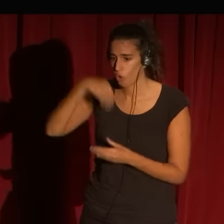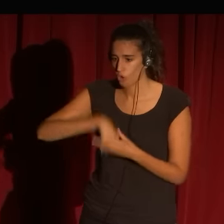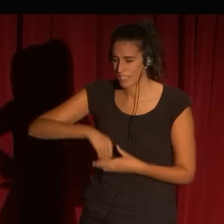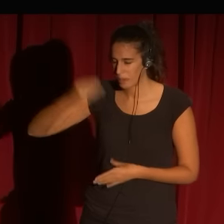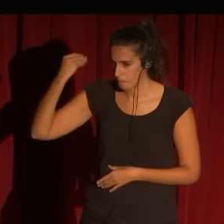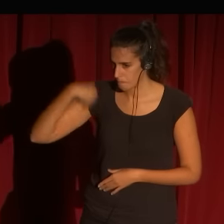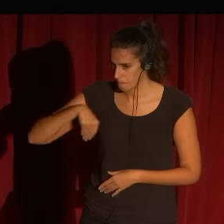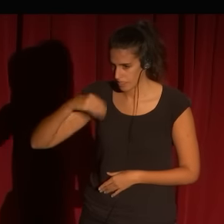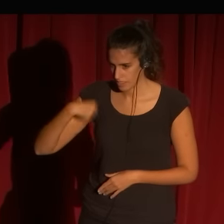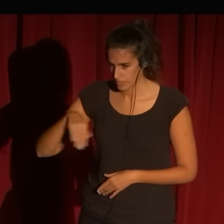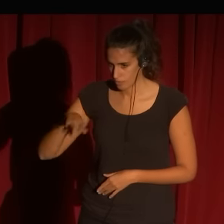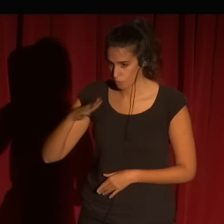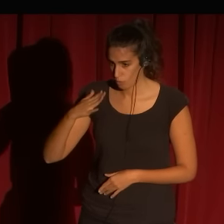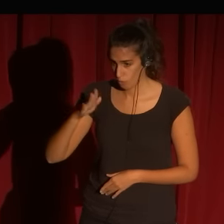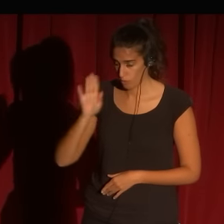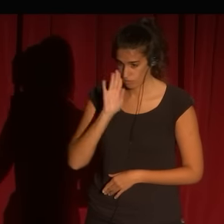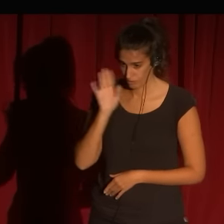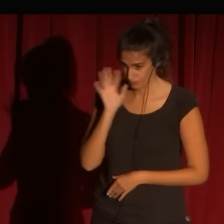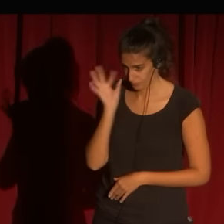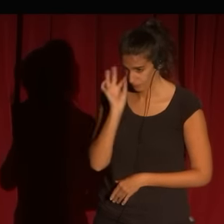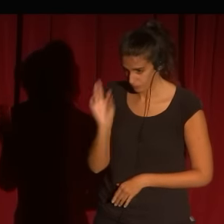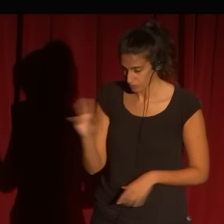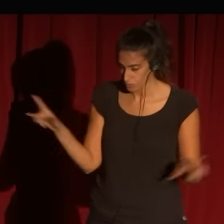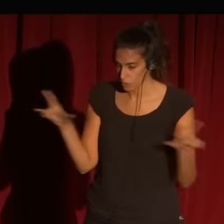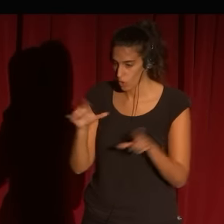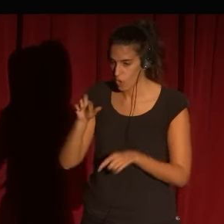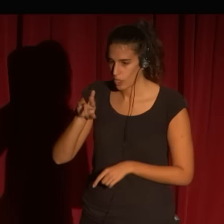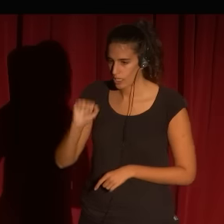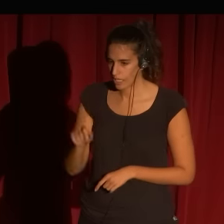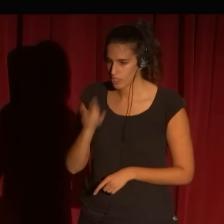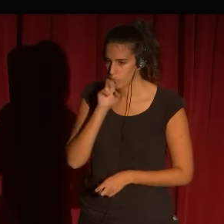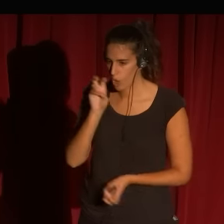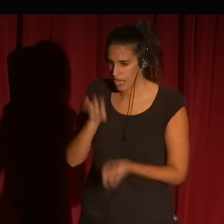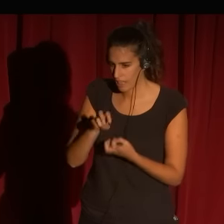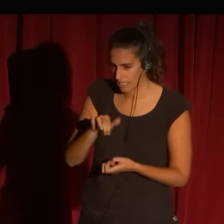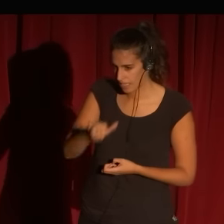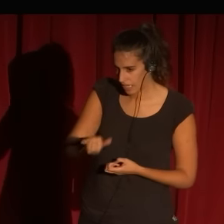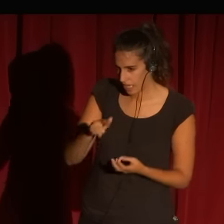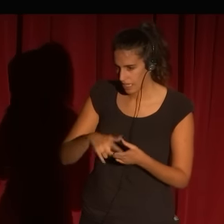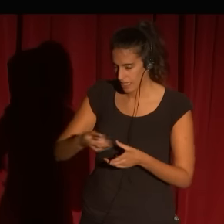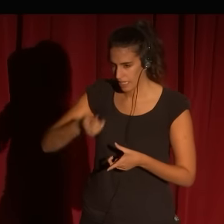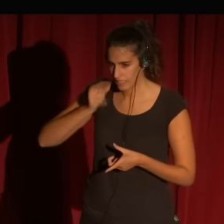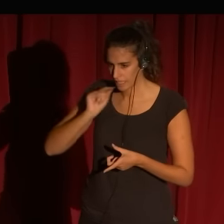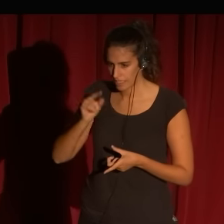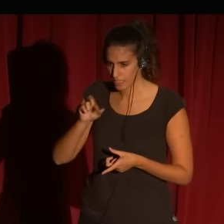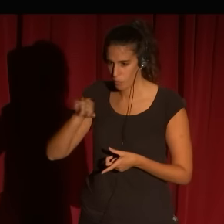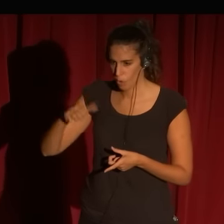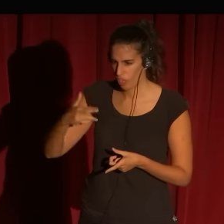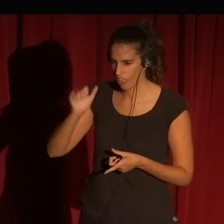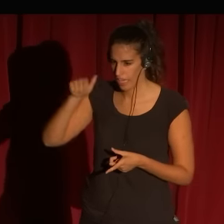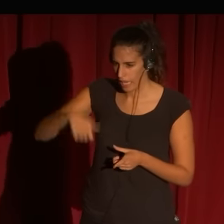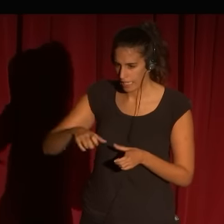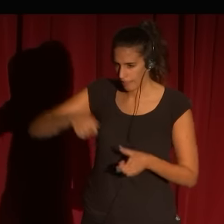exactamente el mismo que vemos en los cuadros de ella hay cuadros de ella de Clara peit en los que hay ardillas tazas de porcelana cestas con